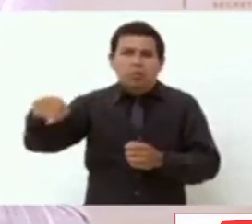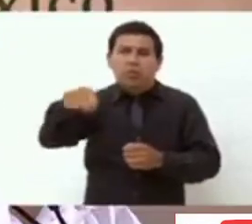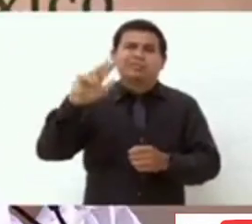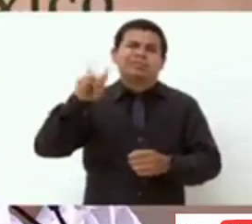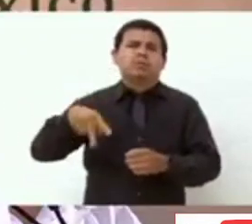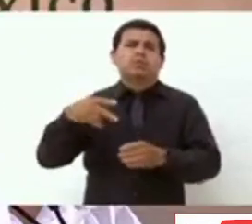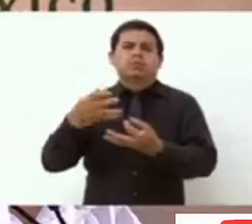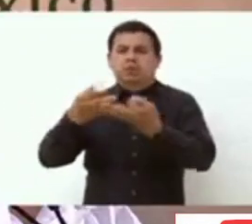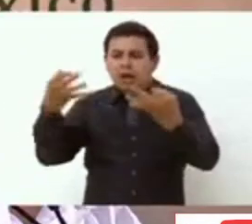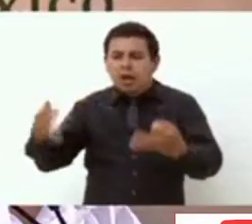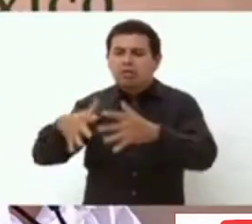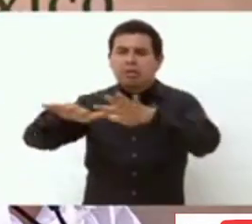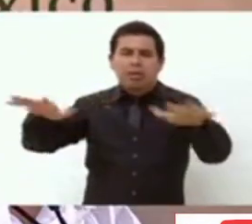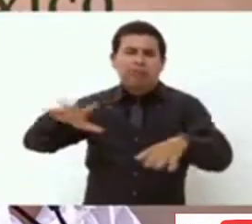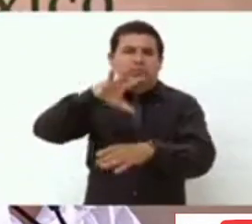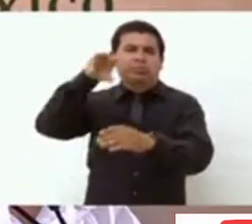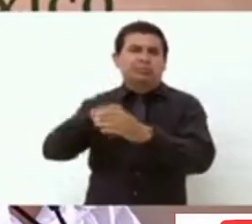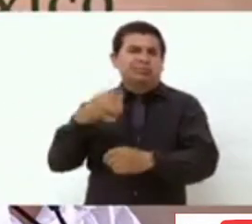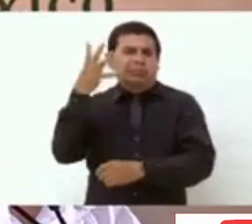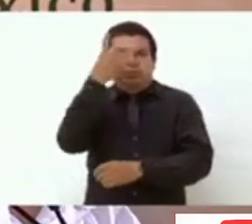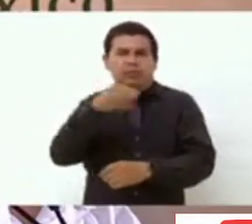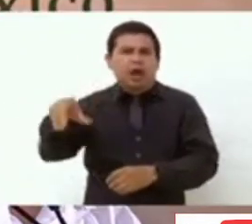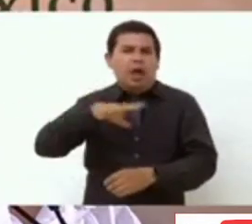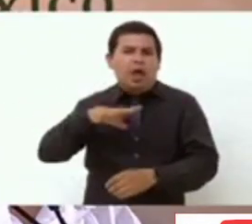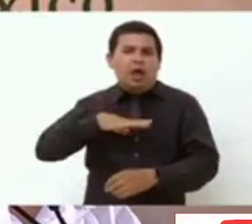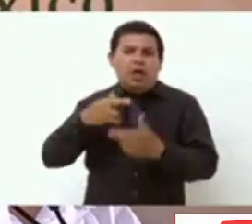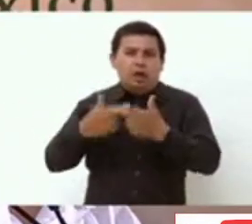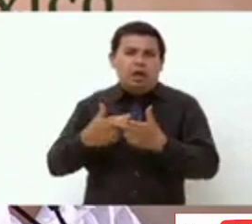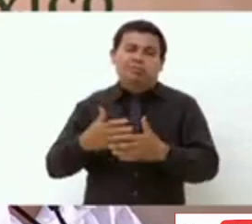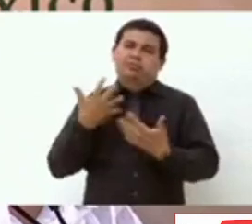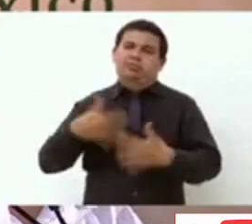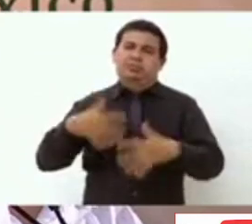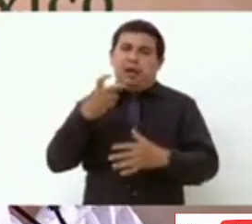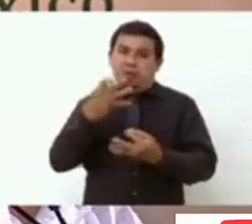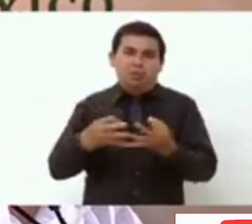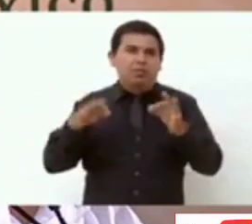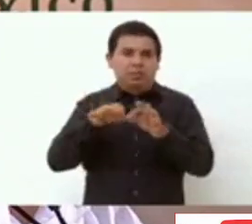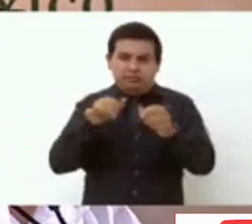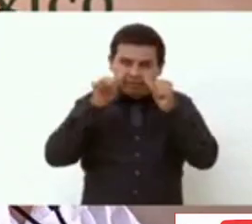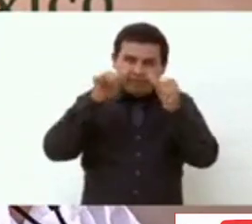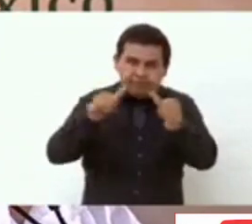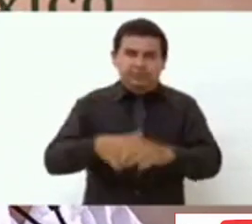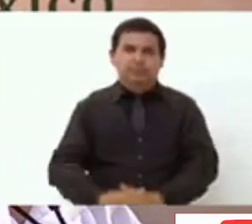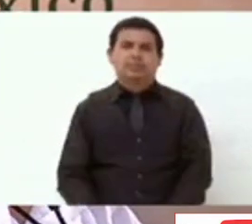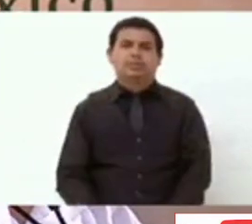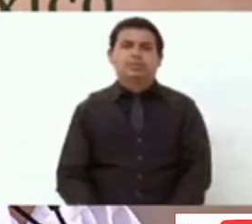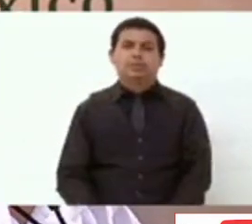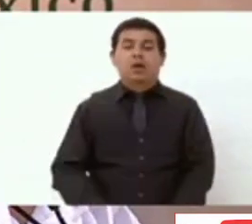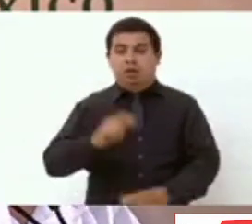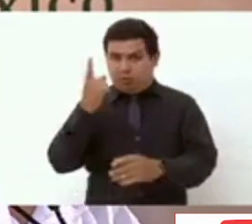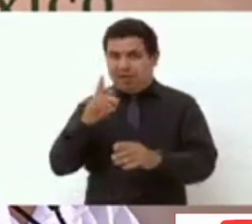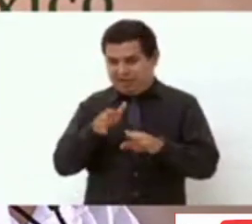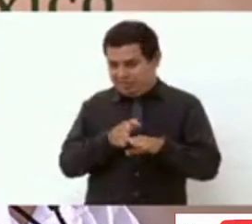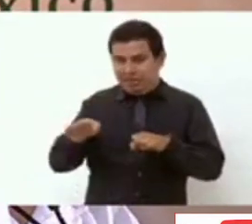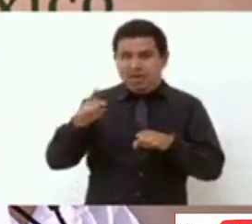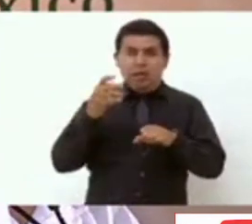de estas bellezas que hay en la costa de Oaxaca. El otro